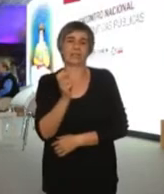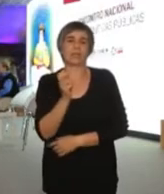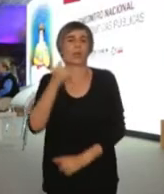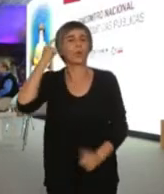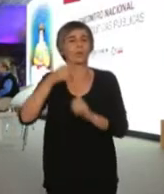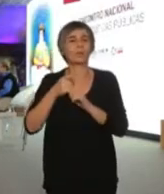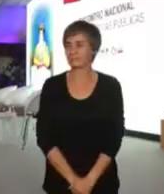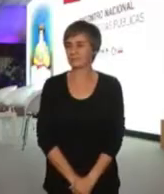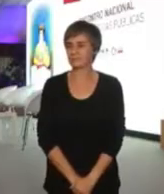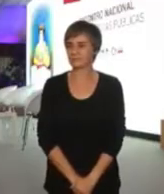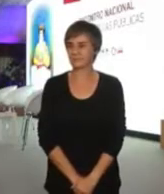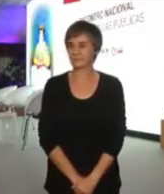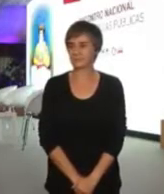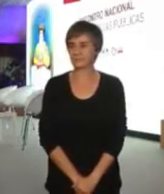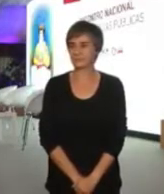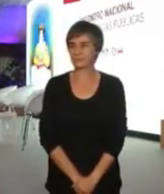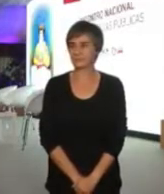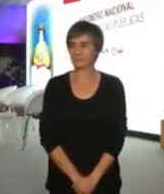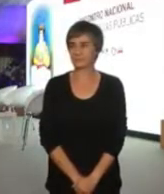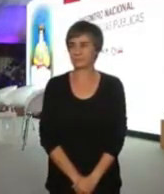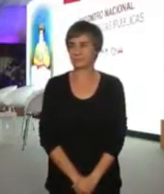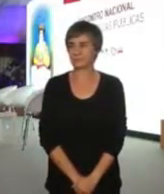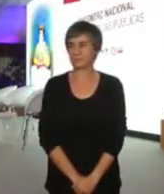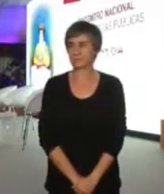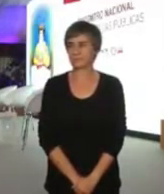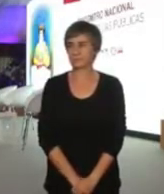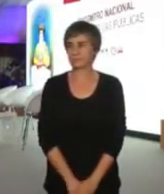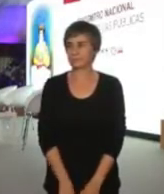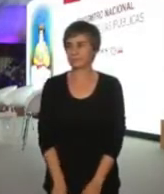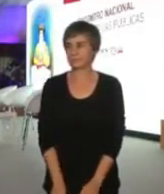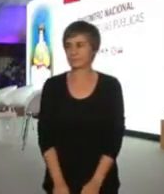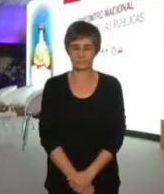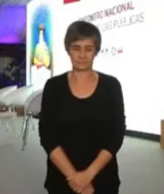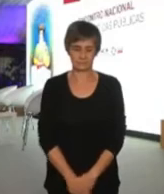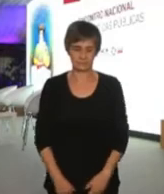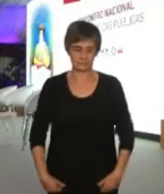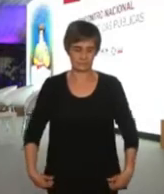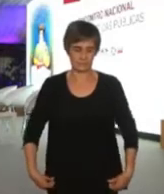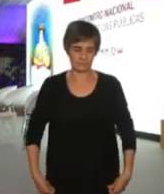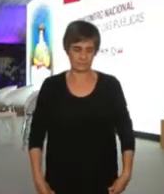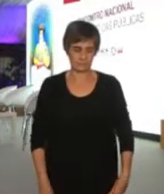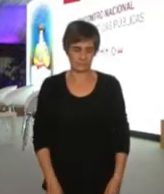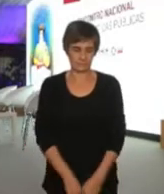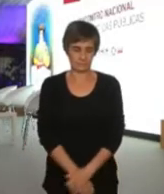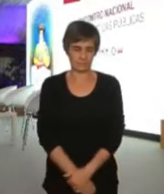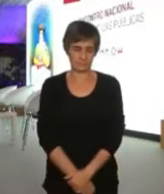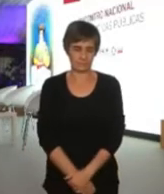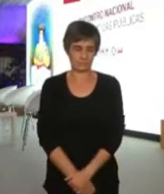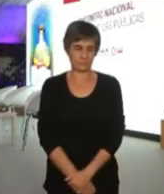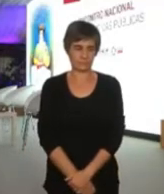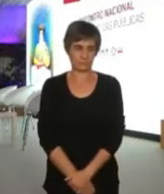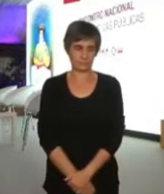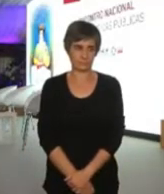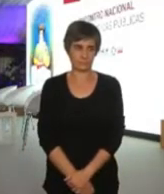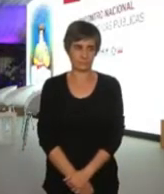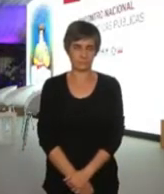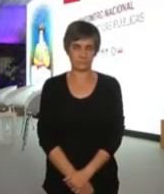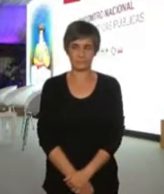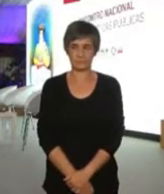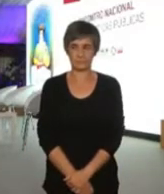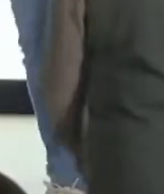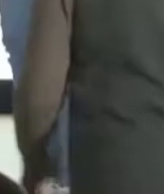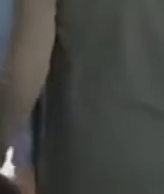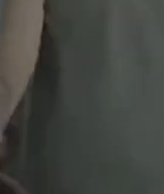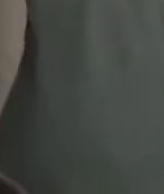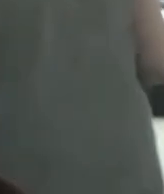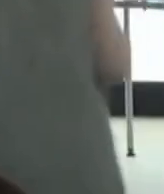crítica feminista. En estas jornadas han estado juntos los tres elementos que constituyen